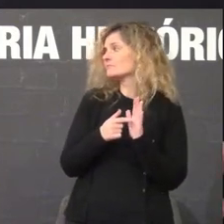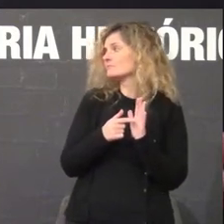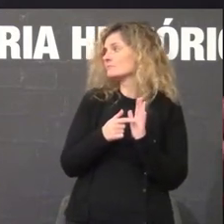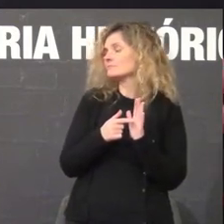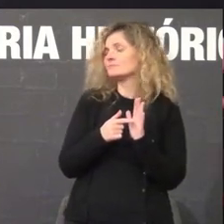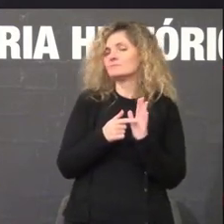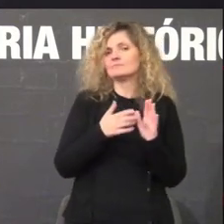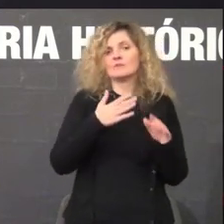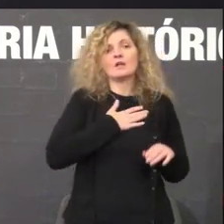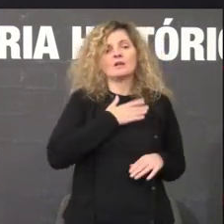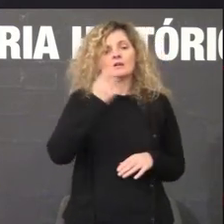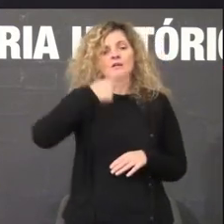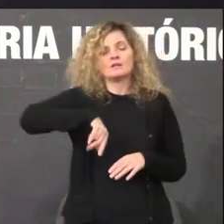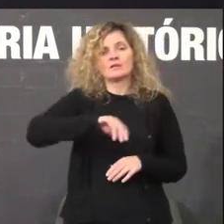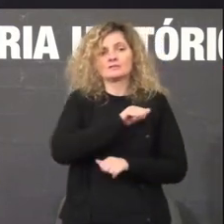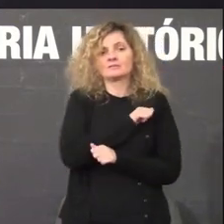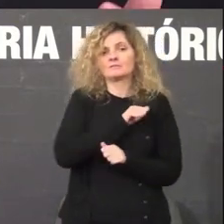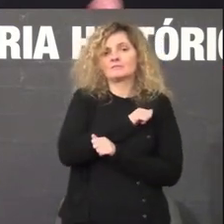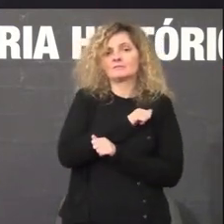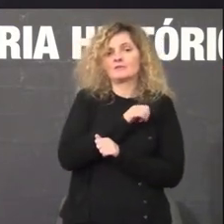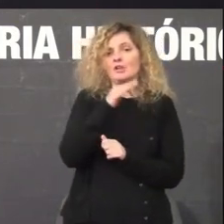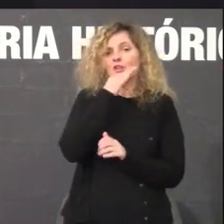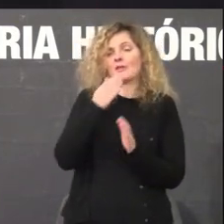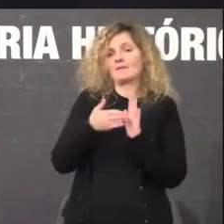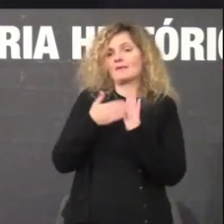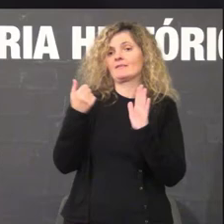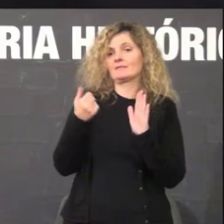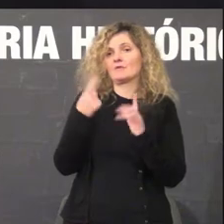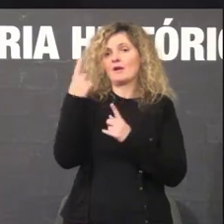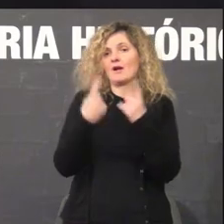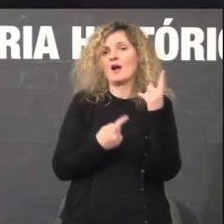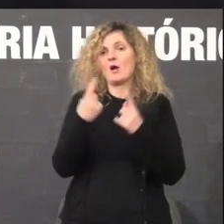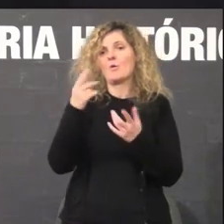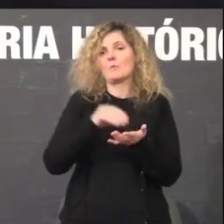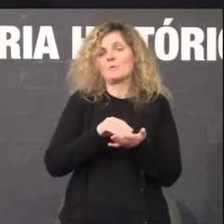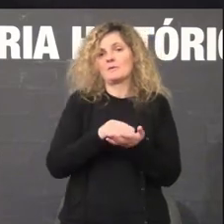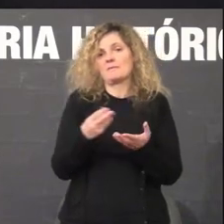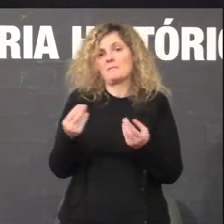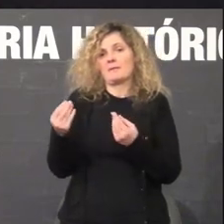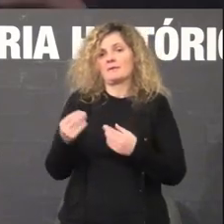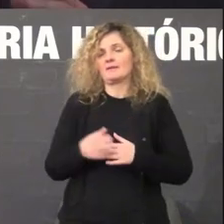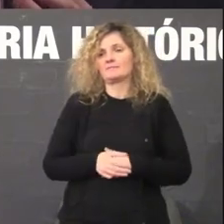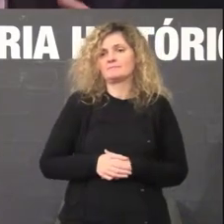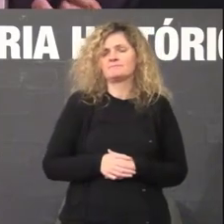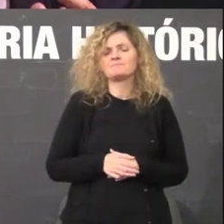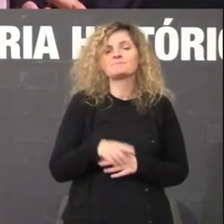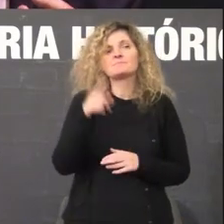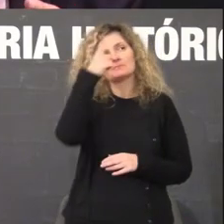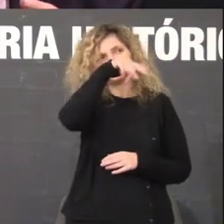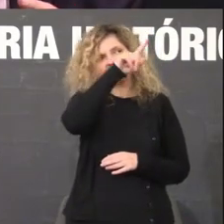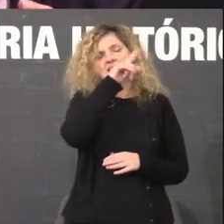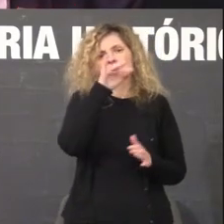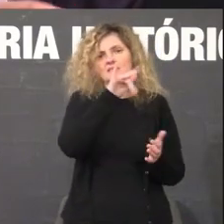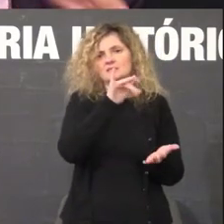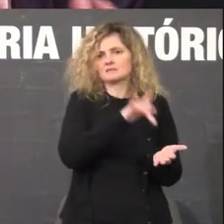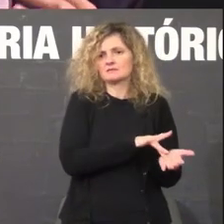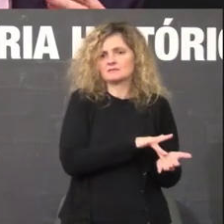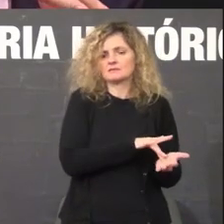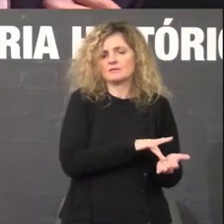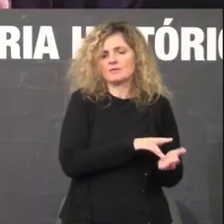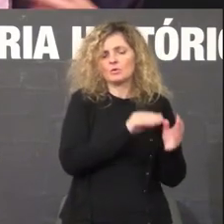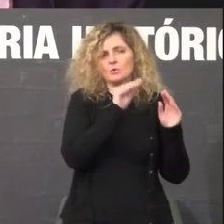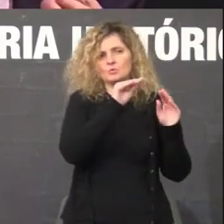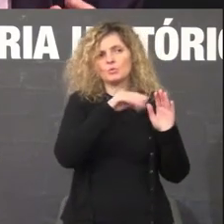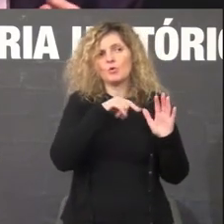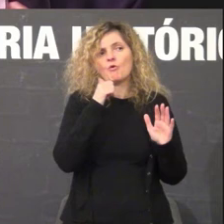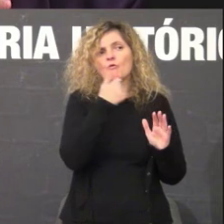desclasifican. Nosotros seguimos esperando a que se desclasifiquen alguna vez algún papel, ¿no? Pero ellos sí, ellos no desclasifican